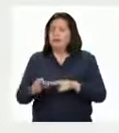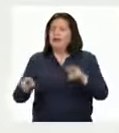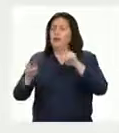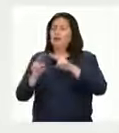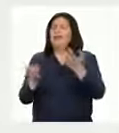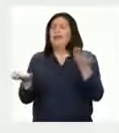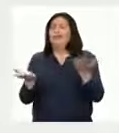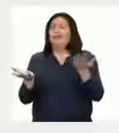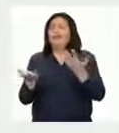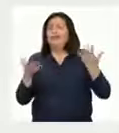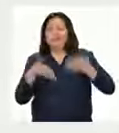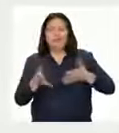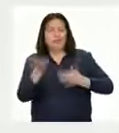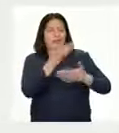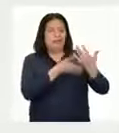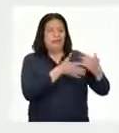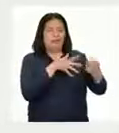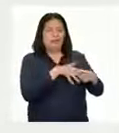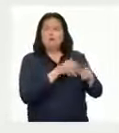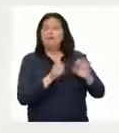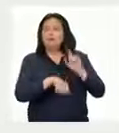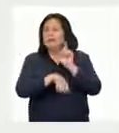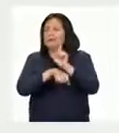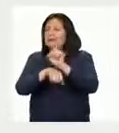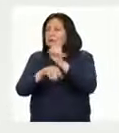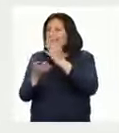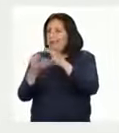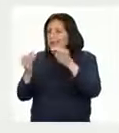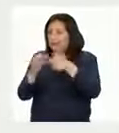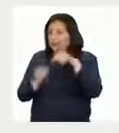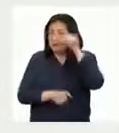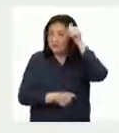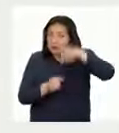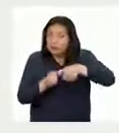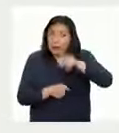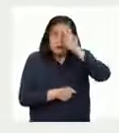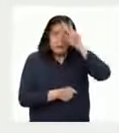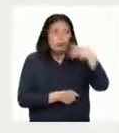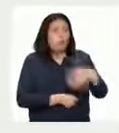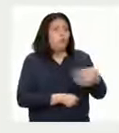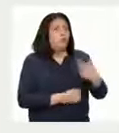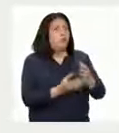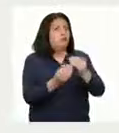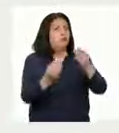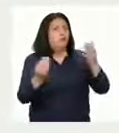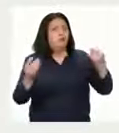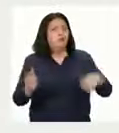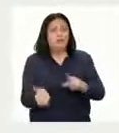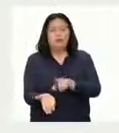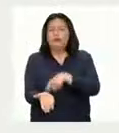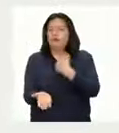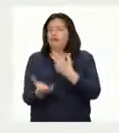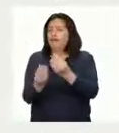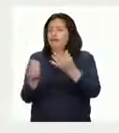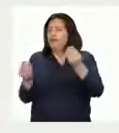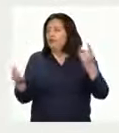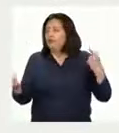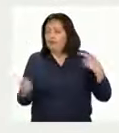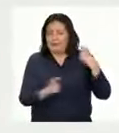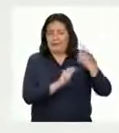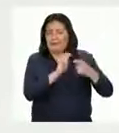ellas venimos y nos enseñan nuestra historia. Recordemos que el Perú es un país con una gran diversidad de costumbres y